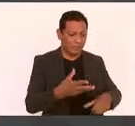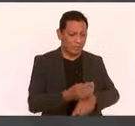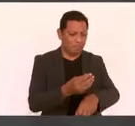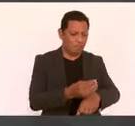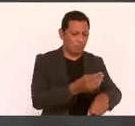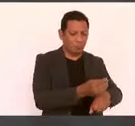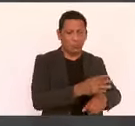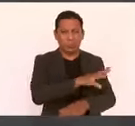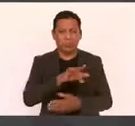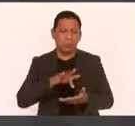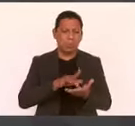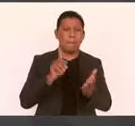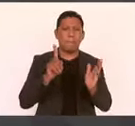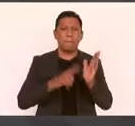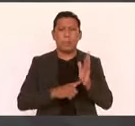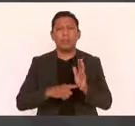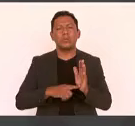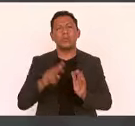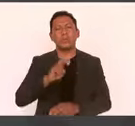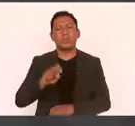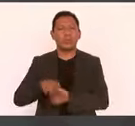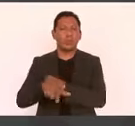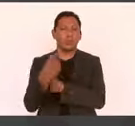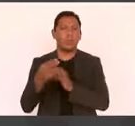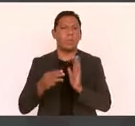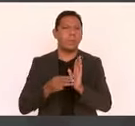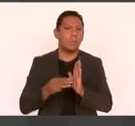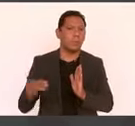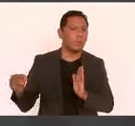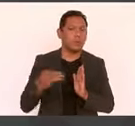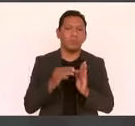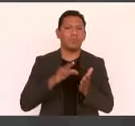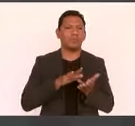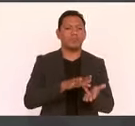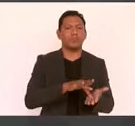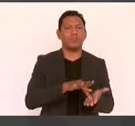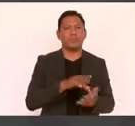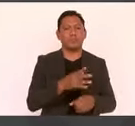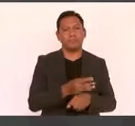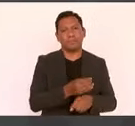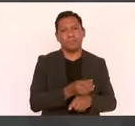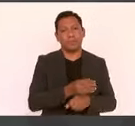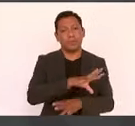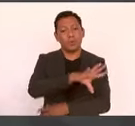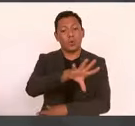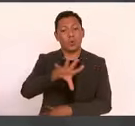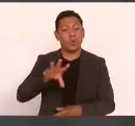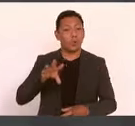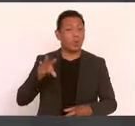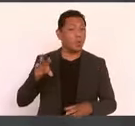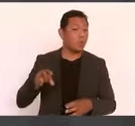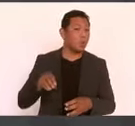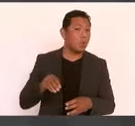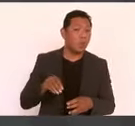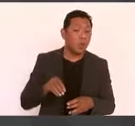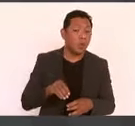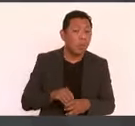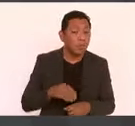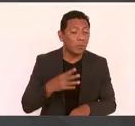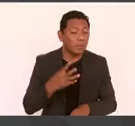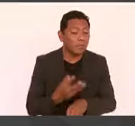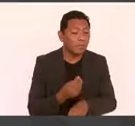la inversión de 1.212 millones de pesos. Adelante. El total de inversión que va a significar la